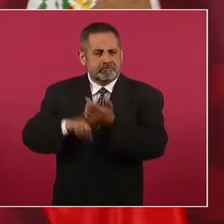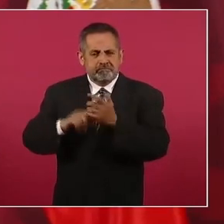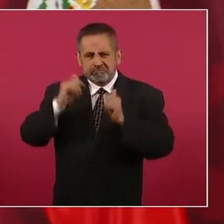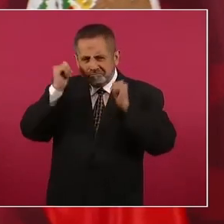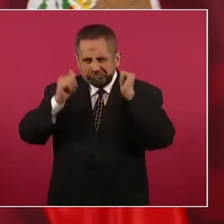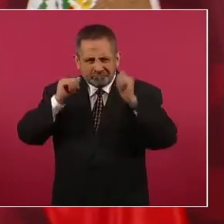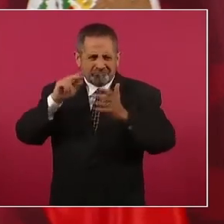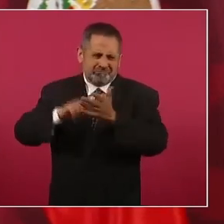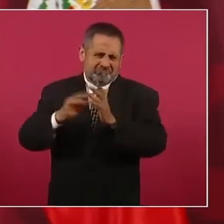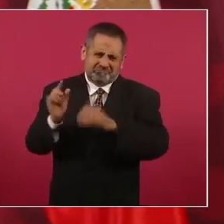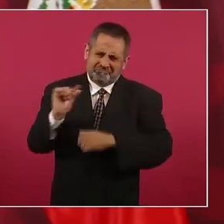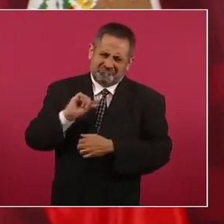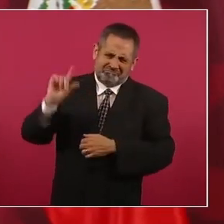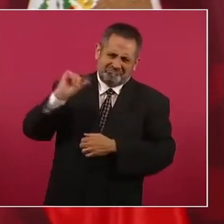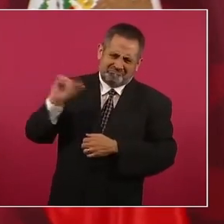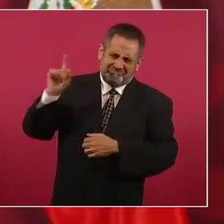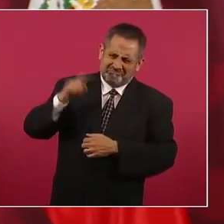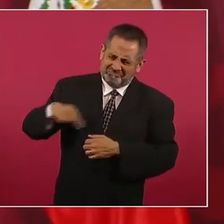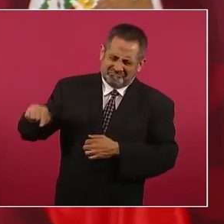y hay arqueólogos.